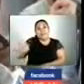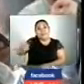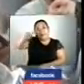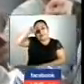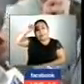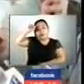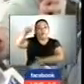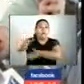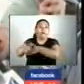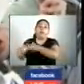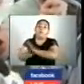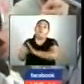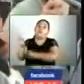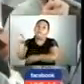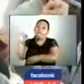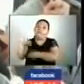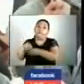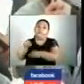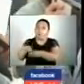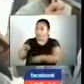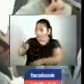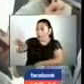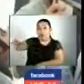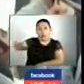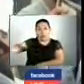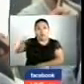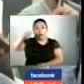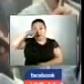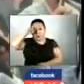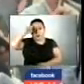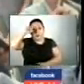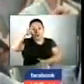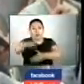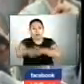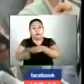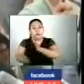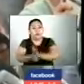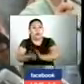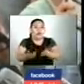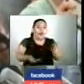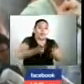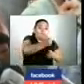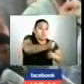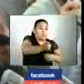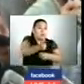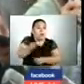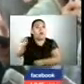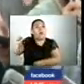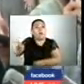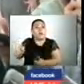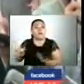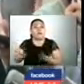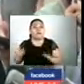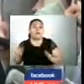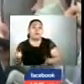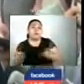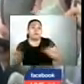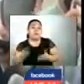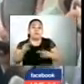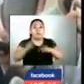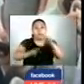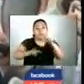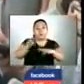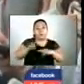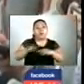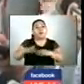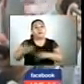economías. Estos son los empleados del órgano legislativo, de servicios generales, los que han hecho este salón y van a